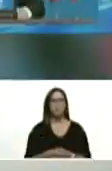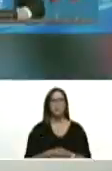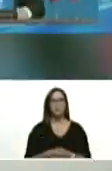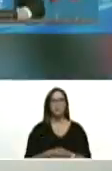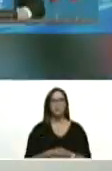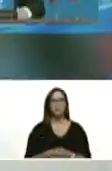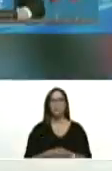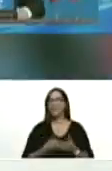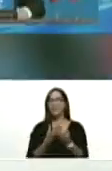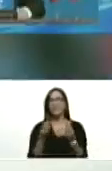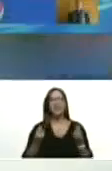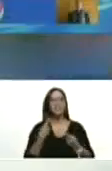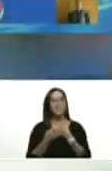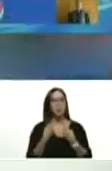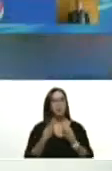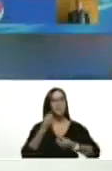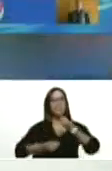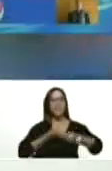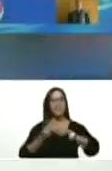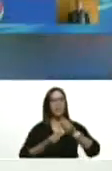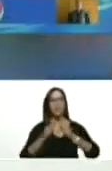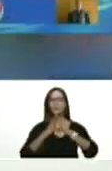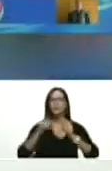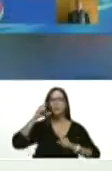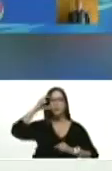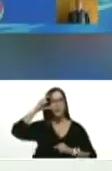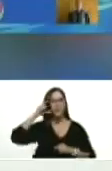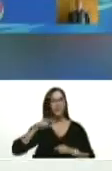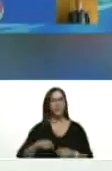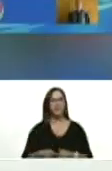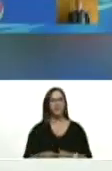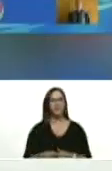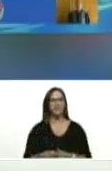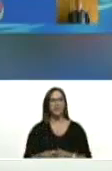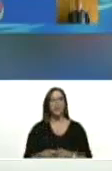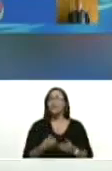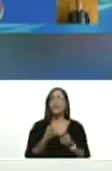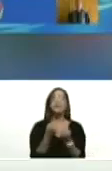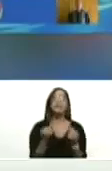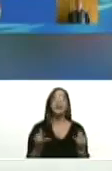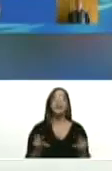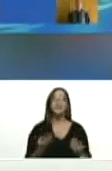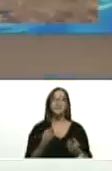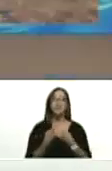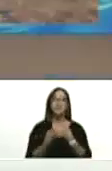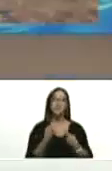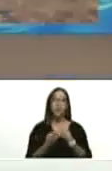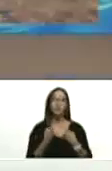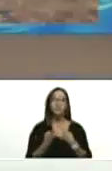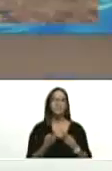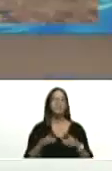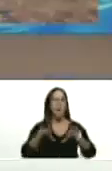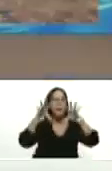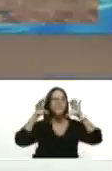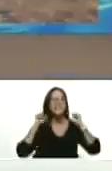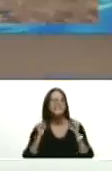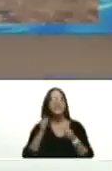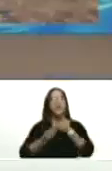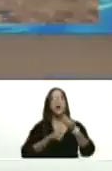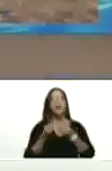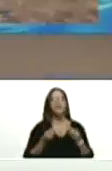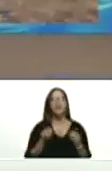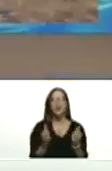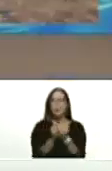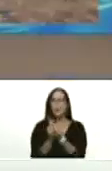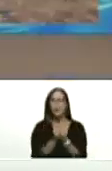Y de tantas cosas que hacemos a diario, y de tantas cosas que aprendimos a hacer con nuestro